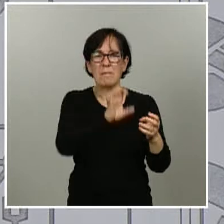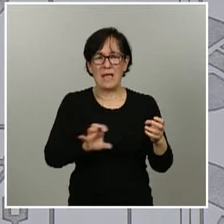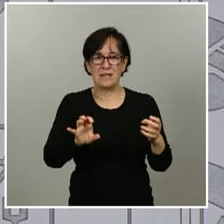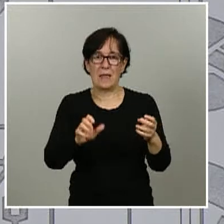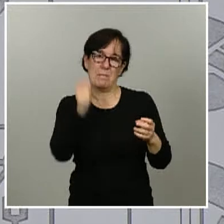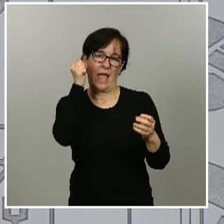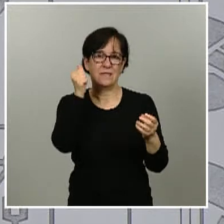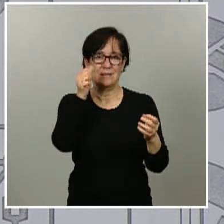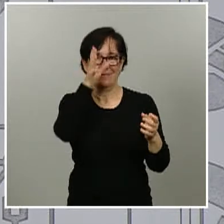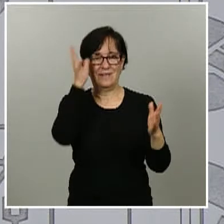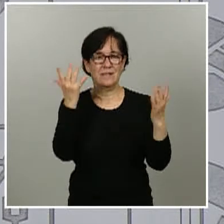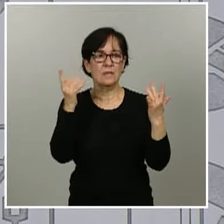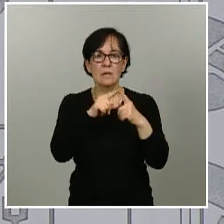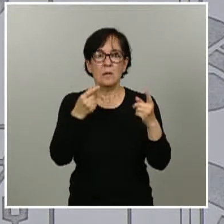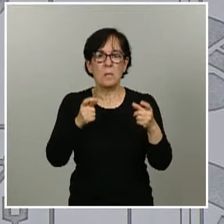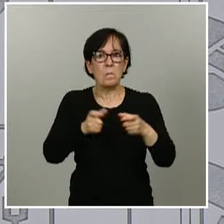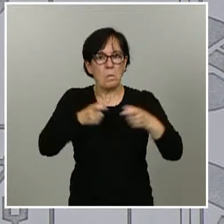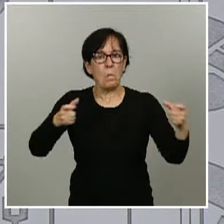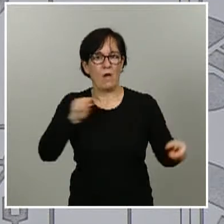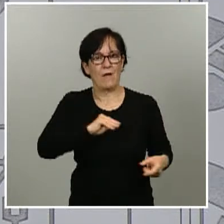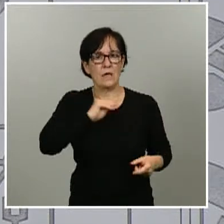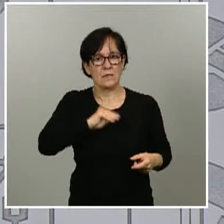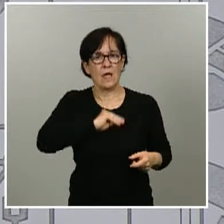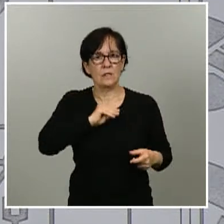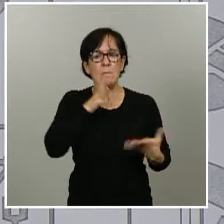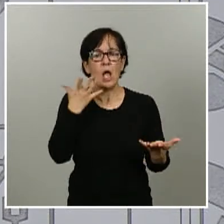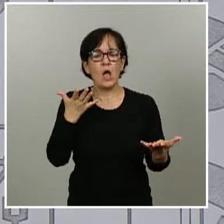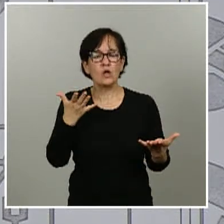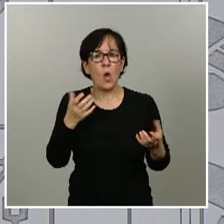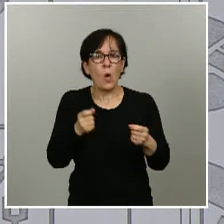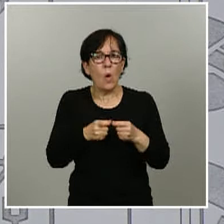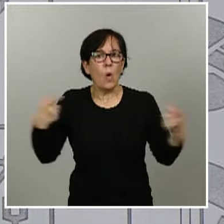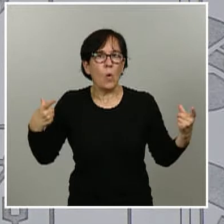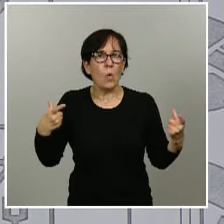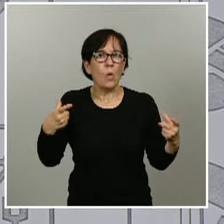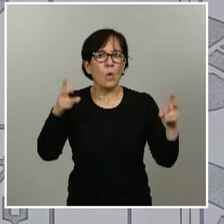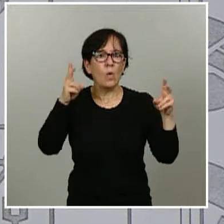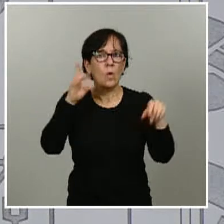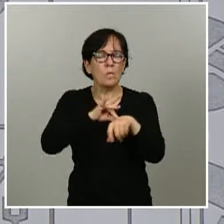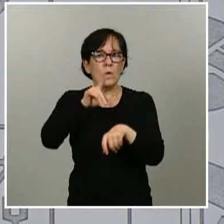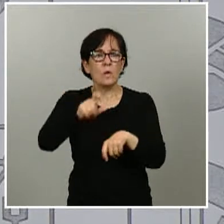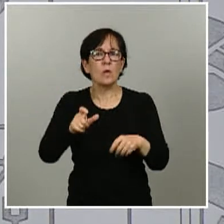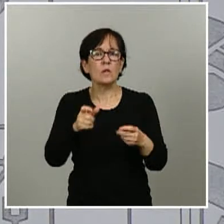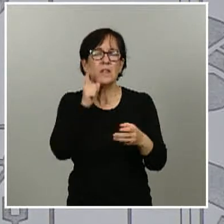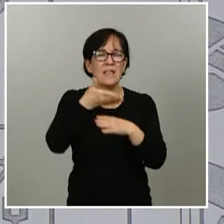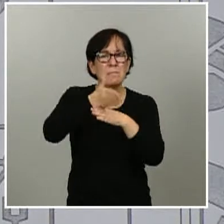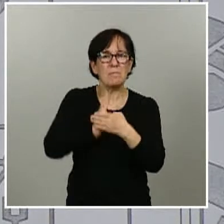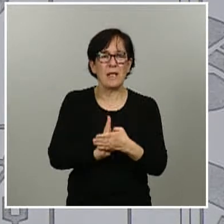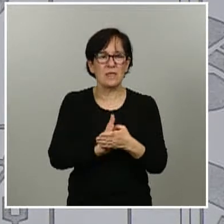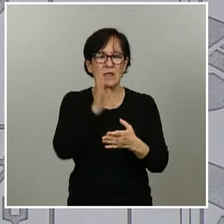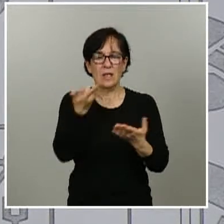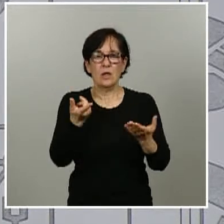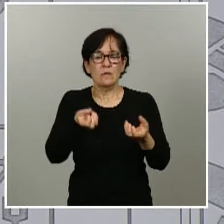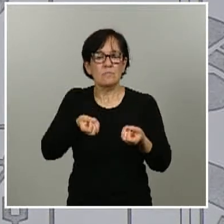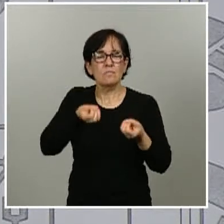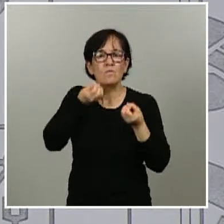están teniendo incrementos muy importantes, pero lo cierto es que el volumen de casos, muy probablemente en parte a sistemas de notificación que son mucho